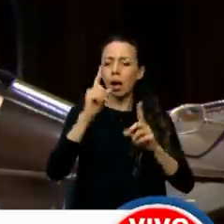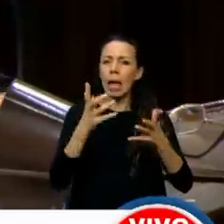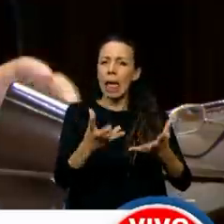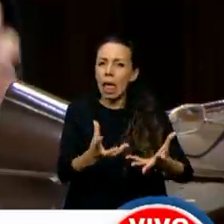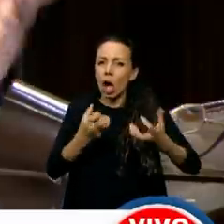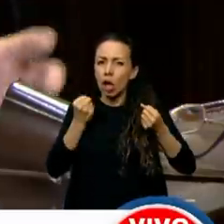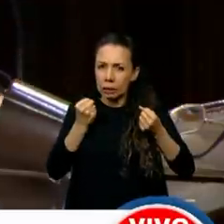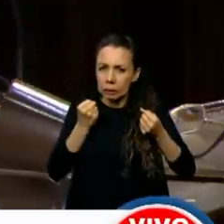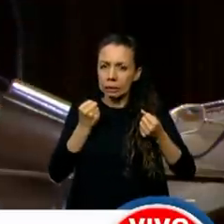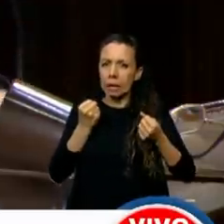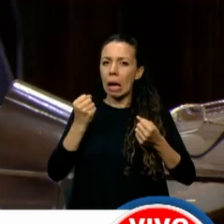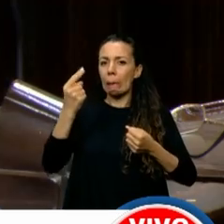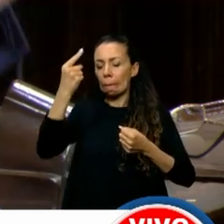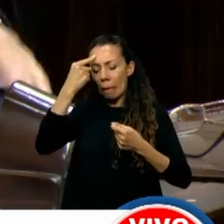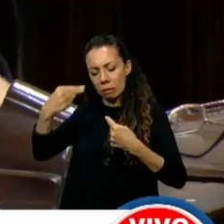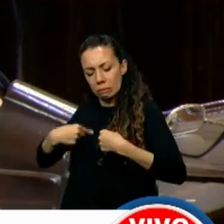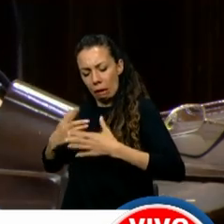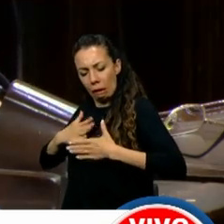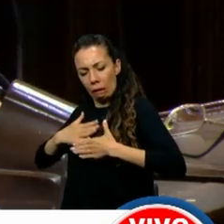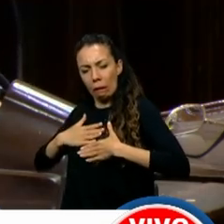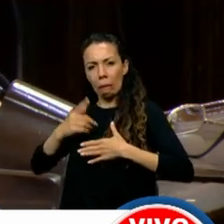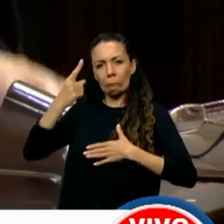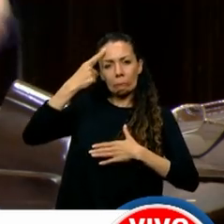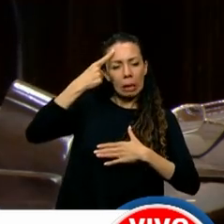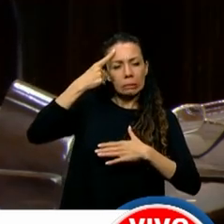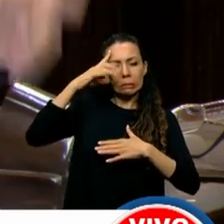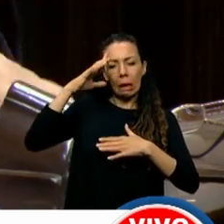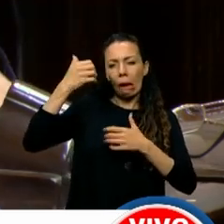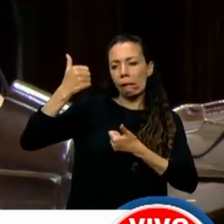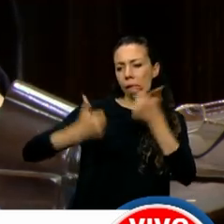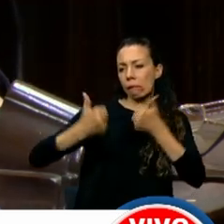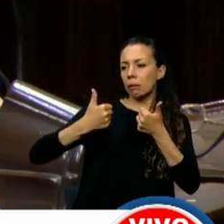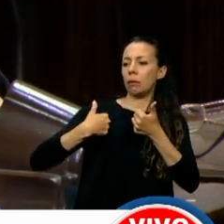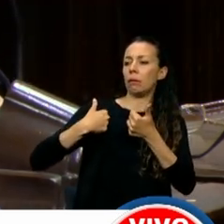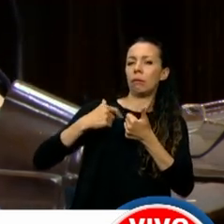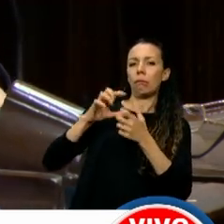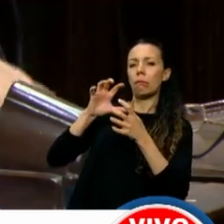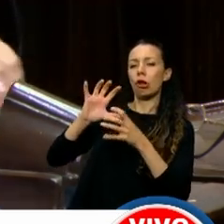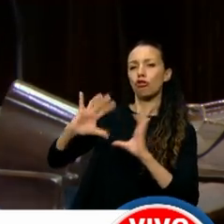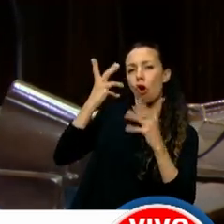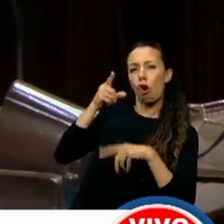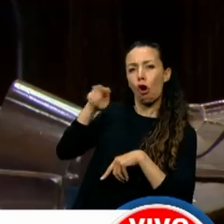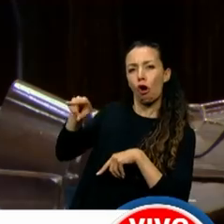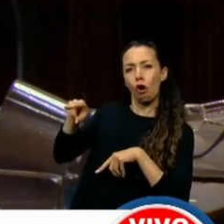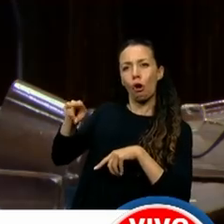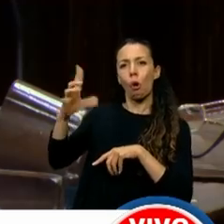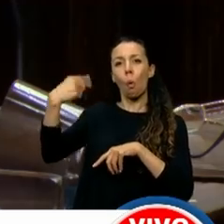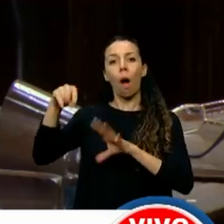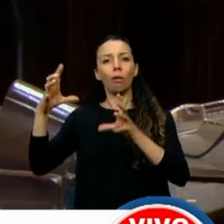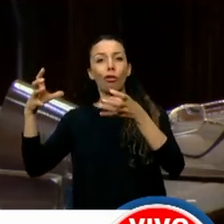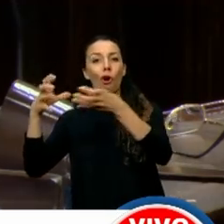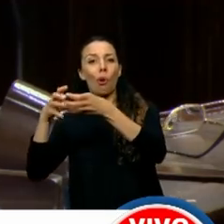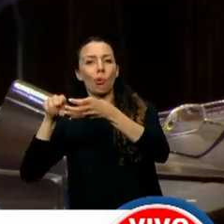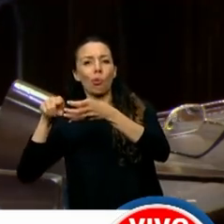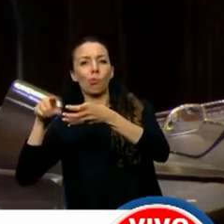discursos individualistas de revanchismo de enojo con el otro o cuando habla este sector el otro hace muecas